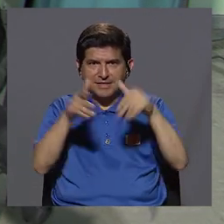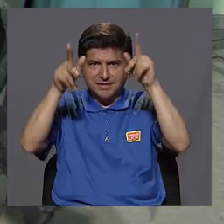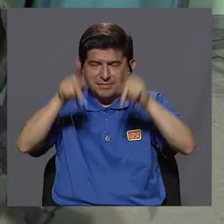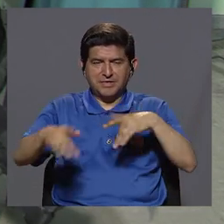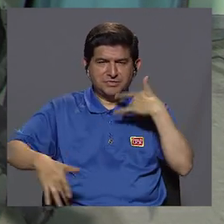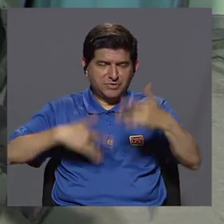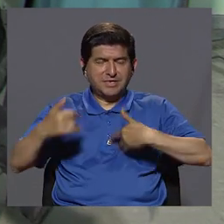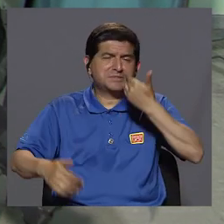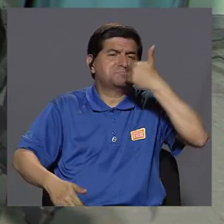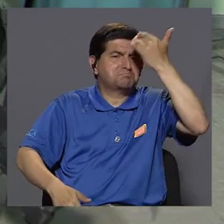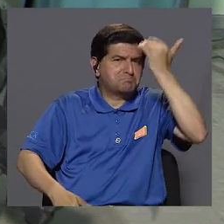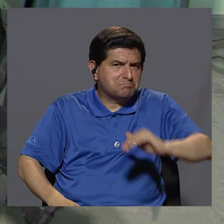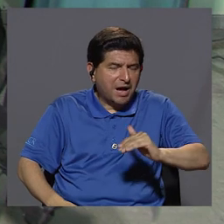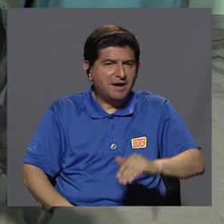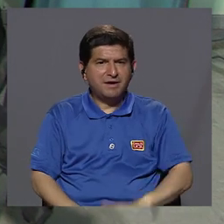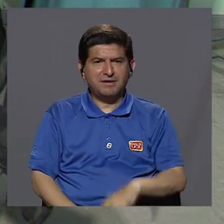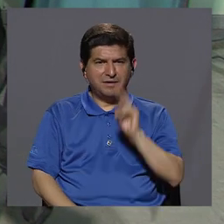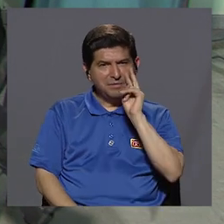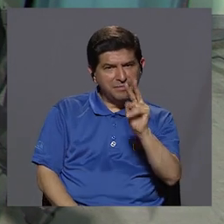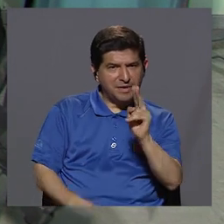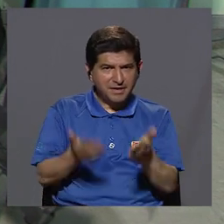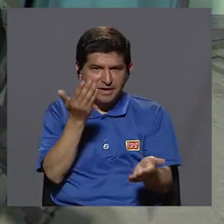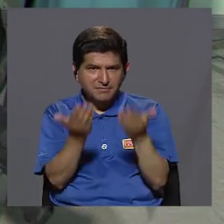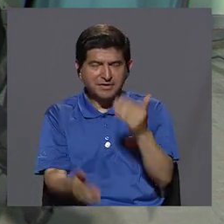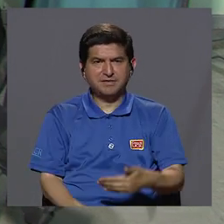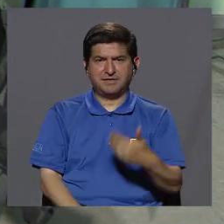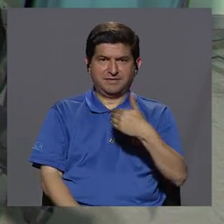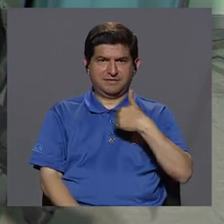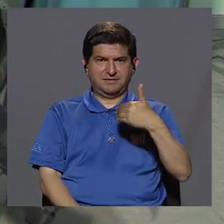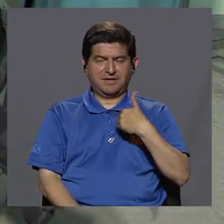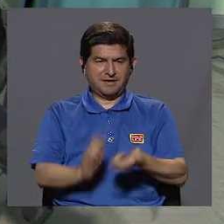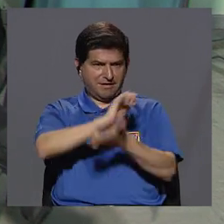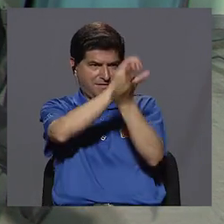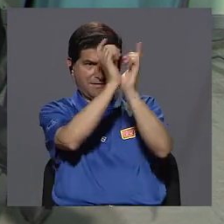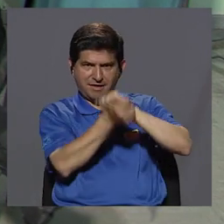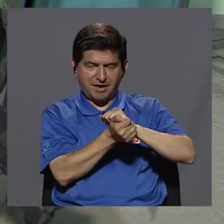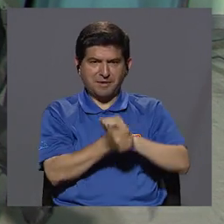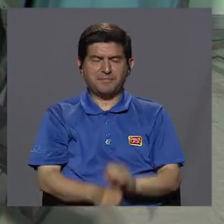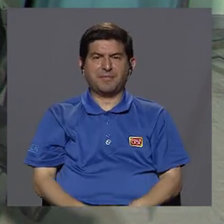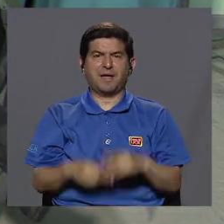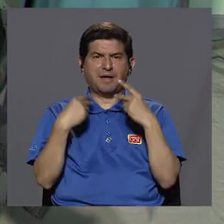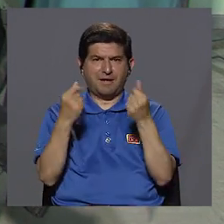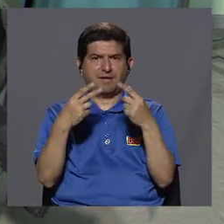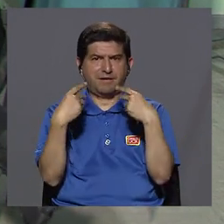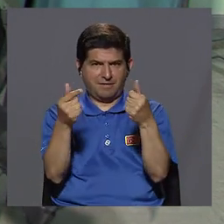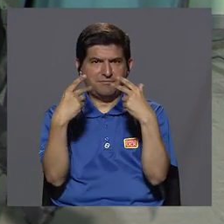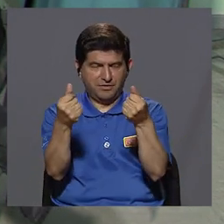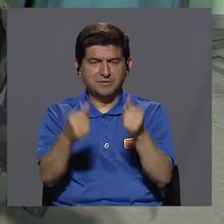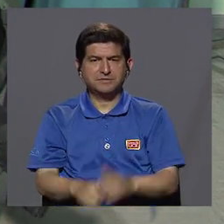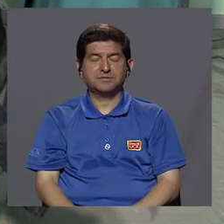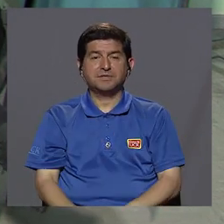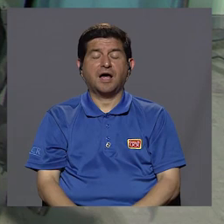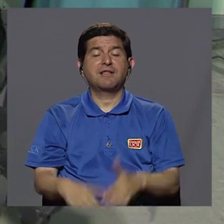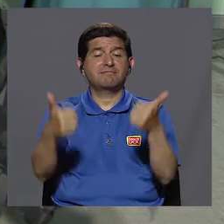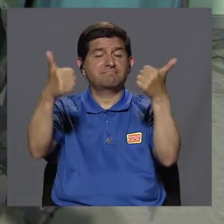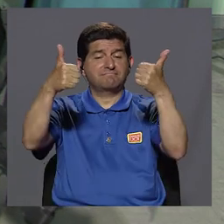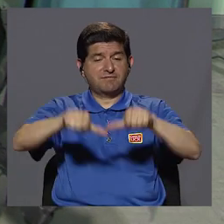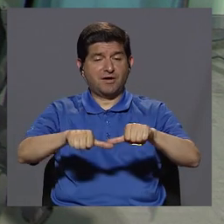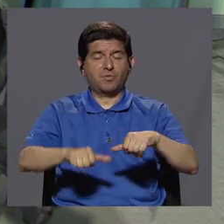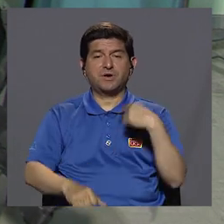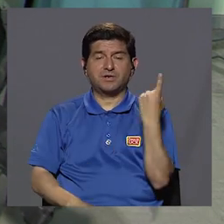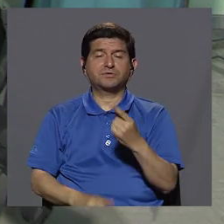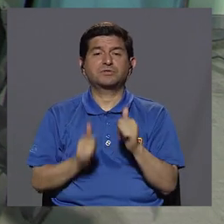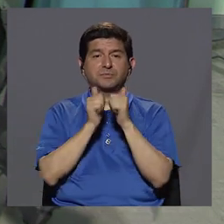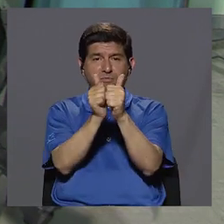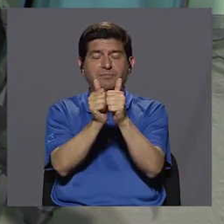la persona se siente mal para ver justamente eso me imagino que si tienen que modificar el en la velocidad y eso totalmente de acuerdo siempre vamos